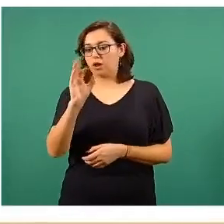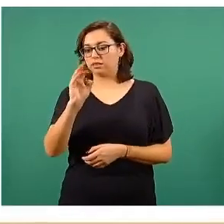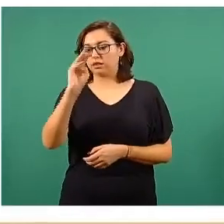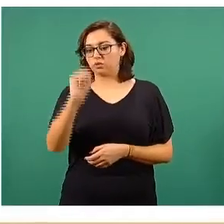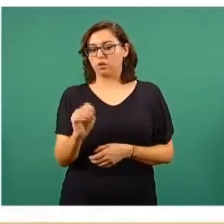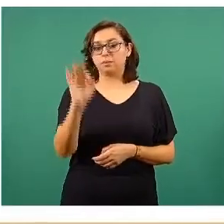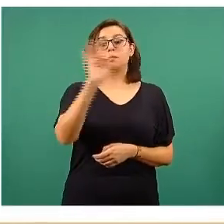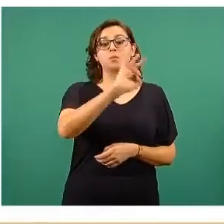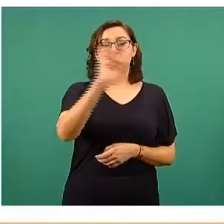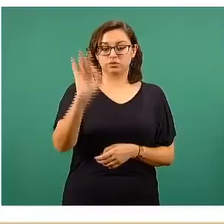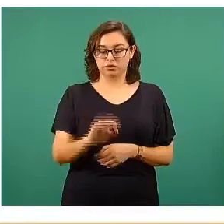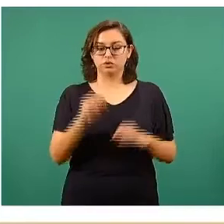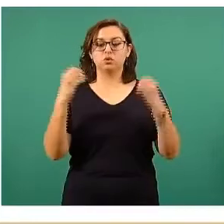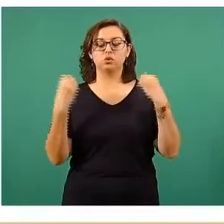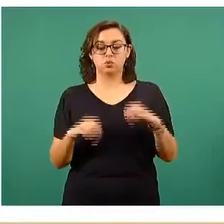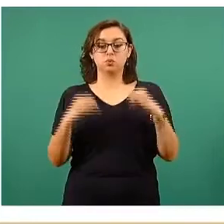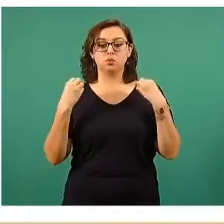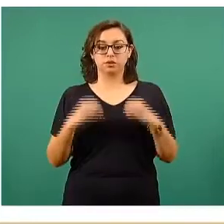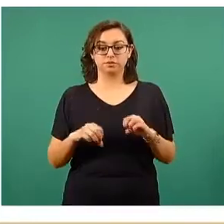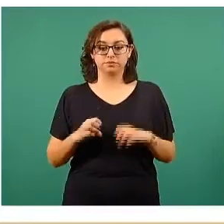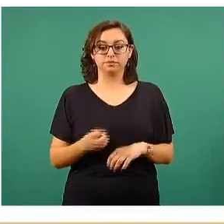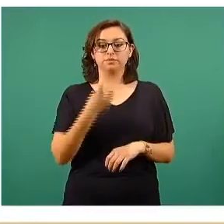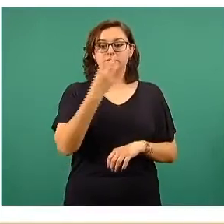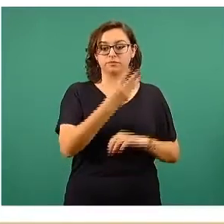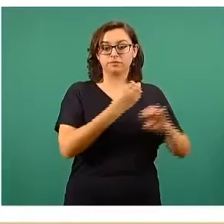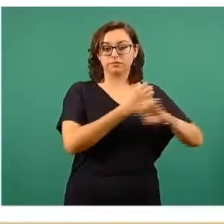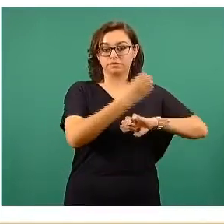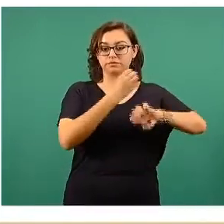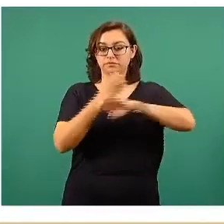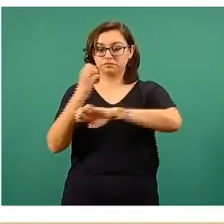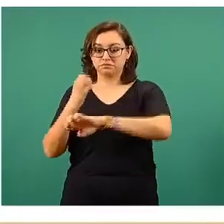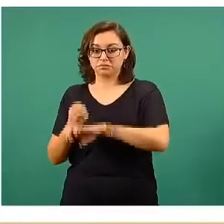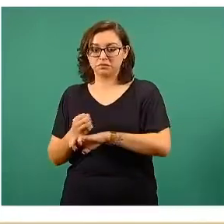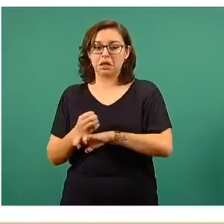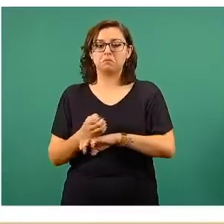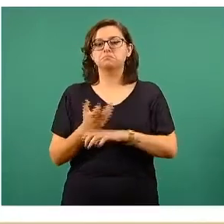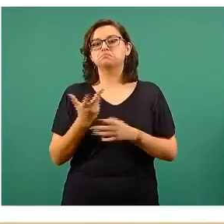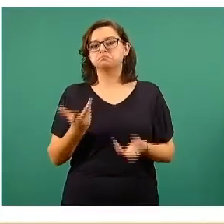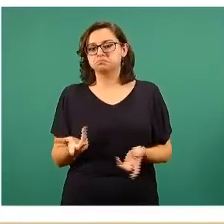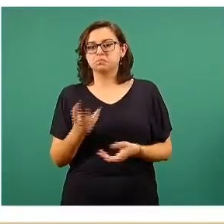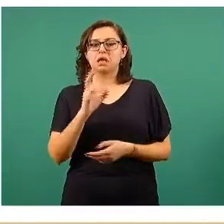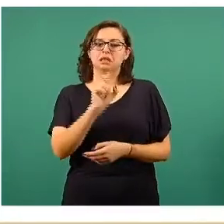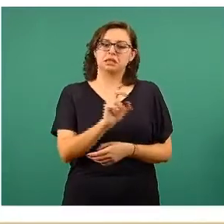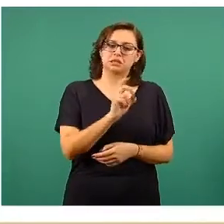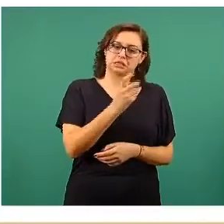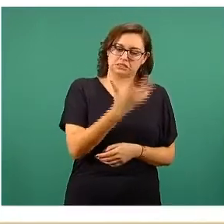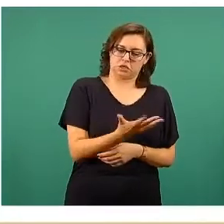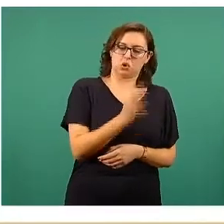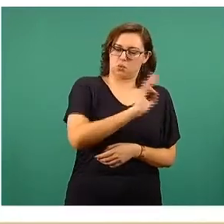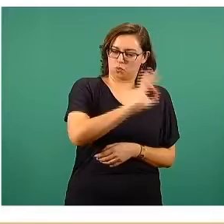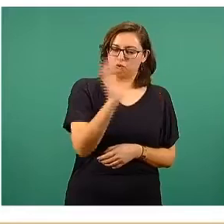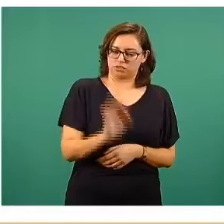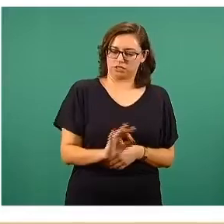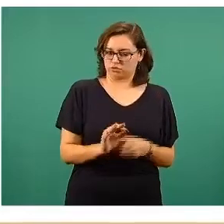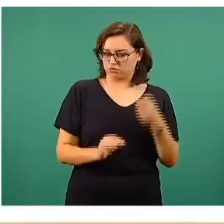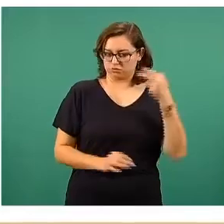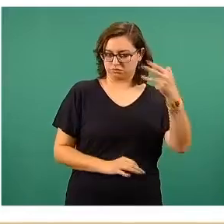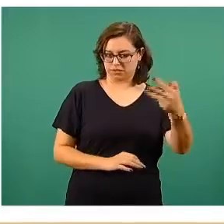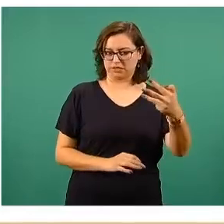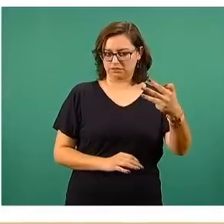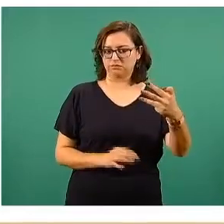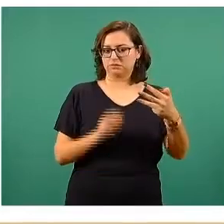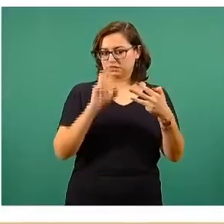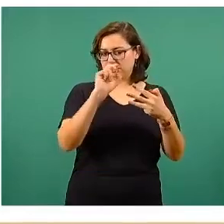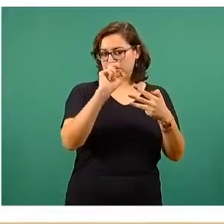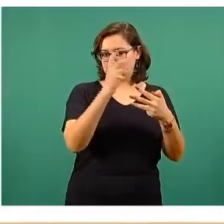49, sabiendo que de hecho las 3 entidades están pegadas más bien al 30, casi menos de 35 las 3, y la